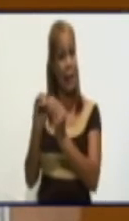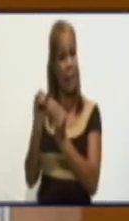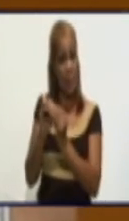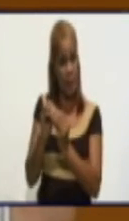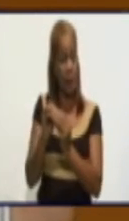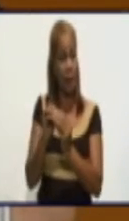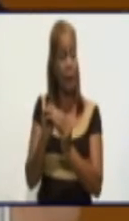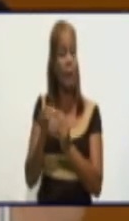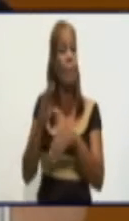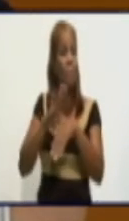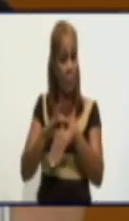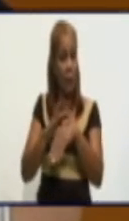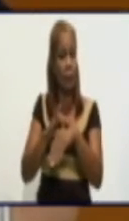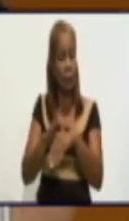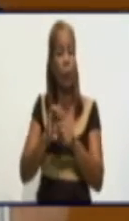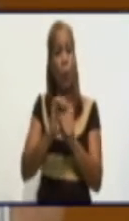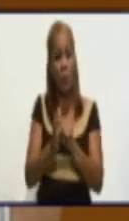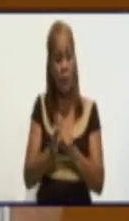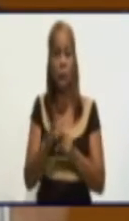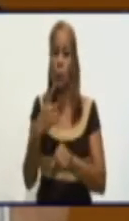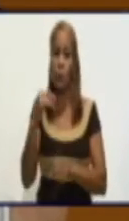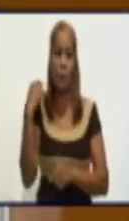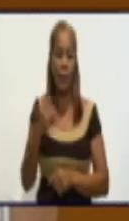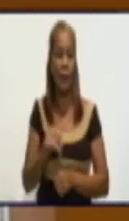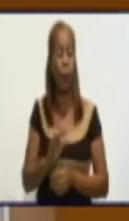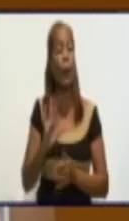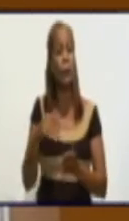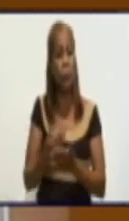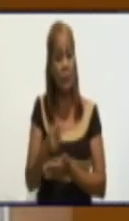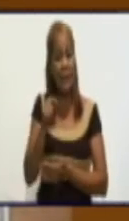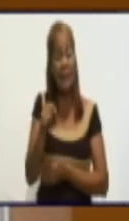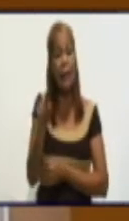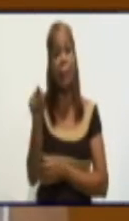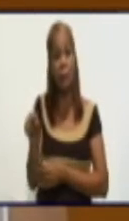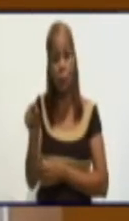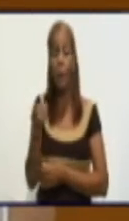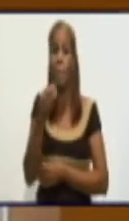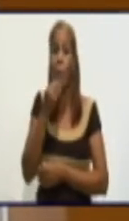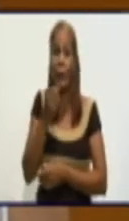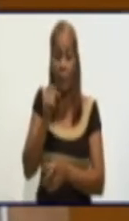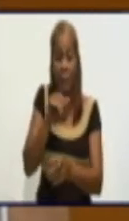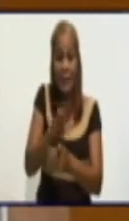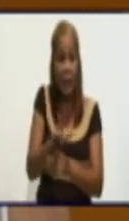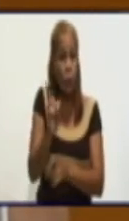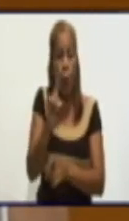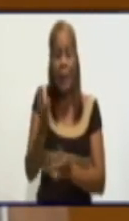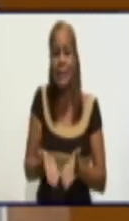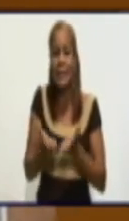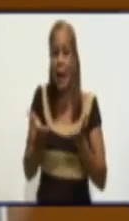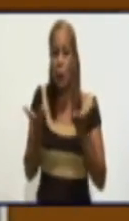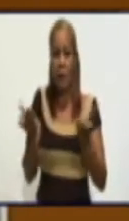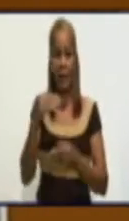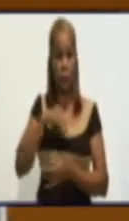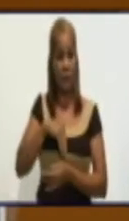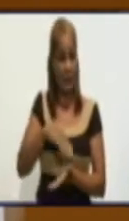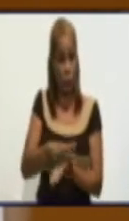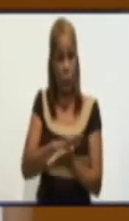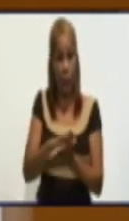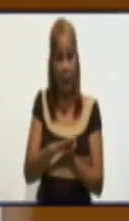y otra porque puede estar en los incubando la enfermedad en su inicio no ha desarrollado síntomas todavía pero lo